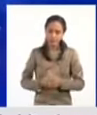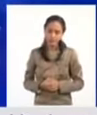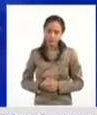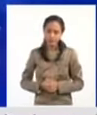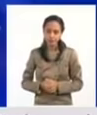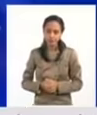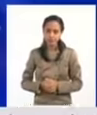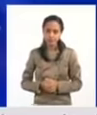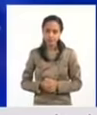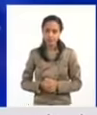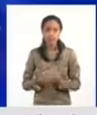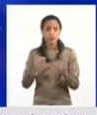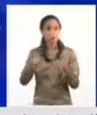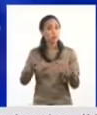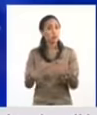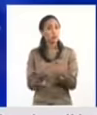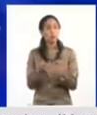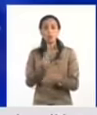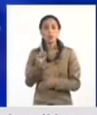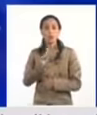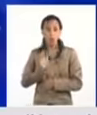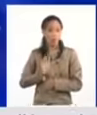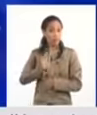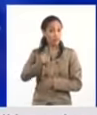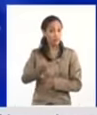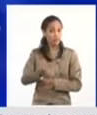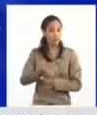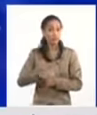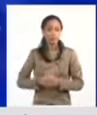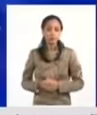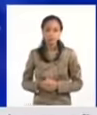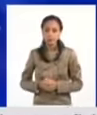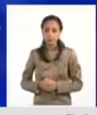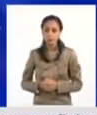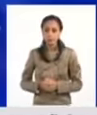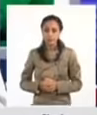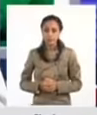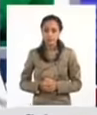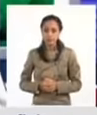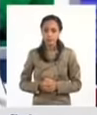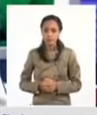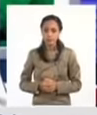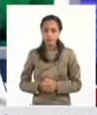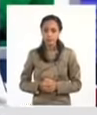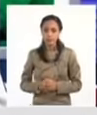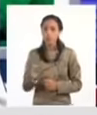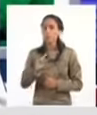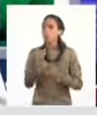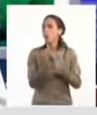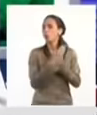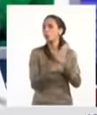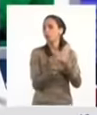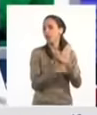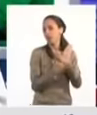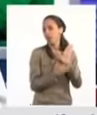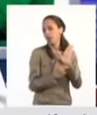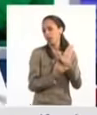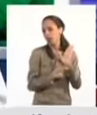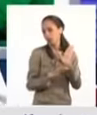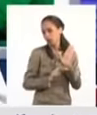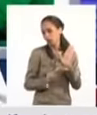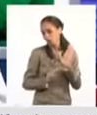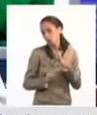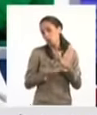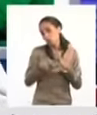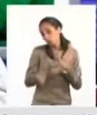Hace varios días no lo mencionábamos y no es lo más mínimo para justificar la complejidad que enfrentamos hoy en